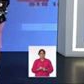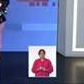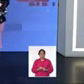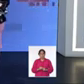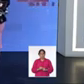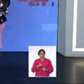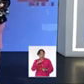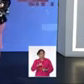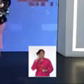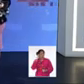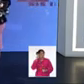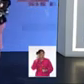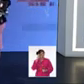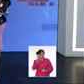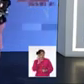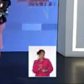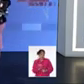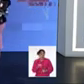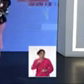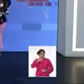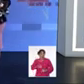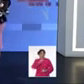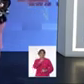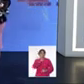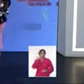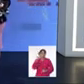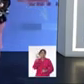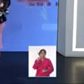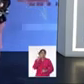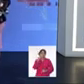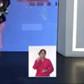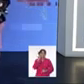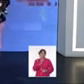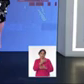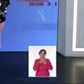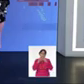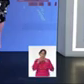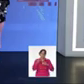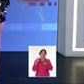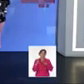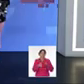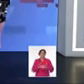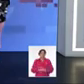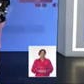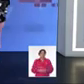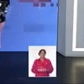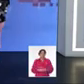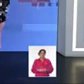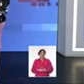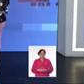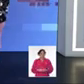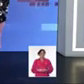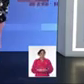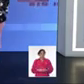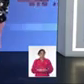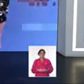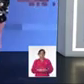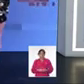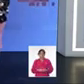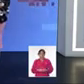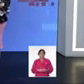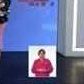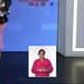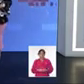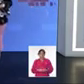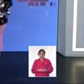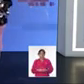eso la recordamos al cumplirse hoy 22 años de su desaparición. Pero Talía, antes de disfrutar de las imágenes de doña